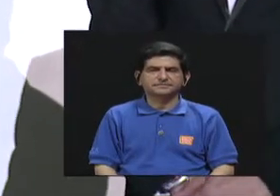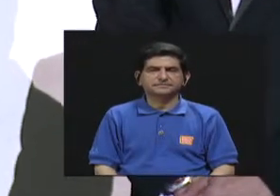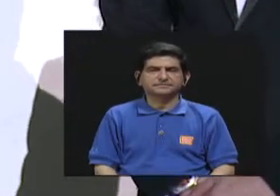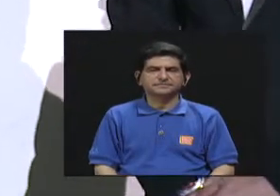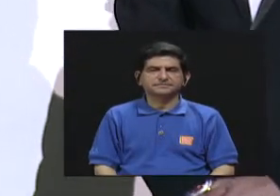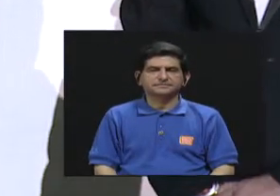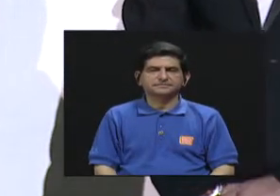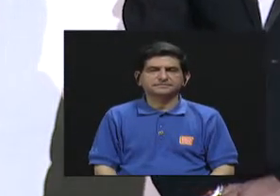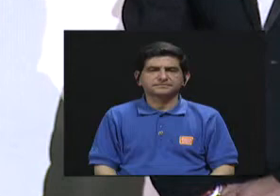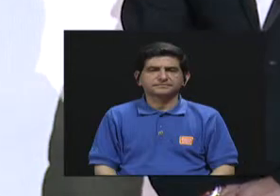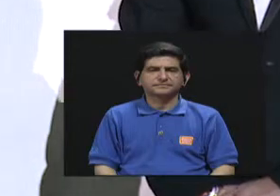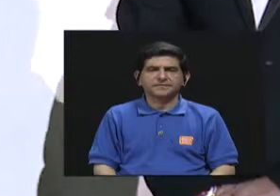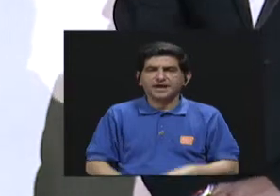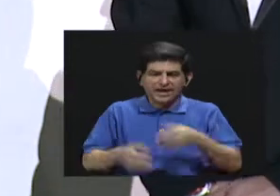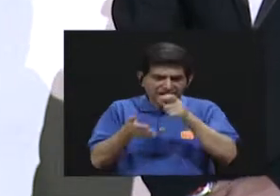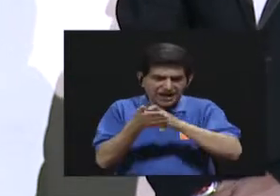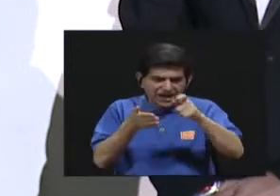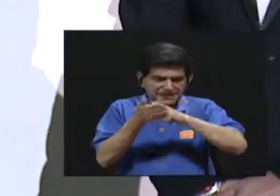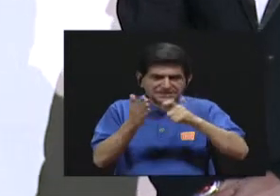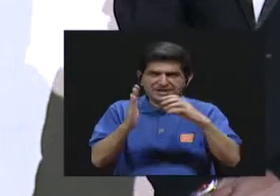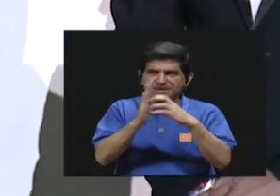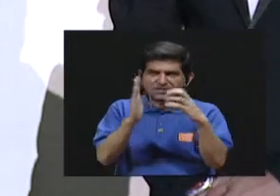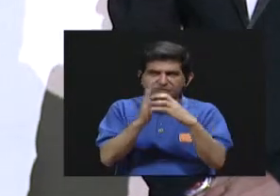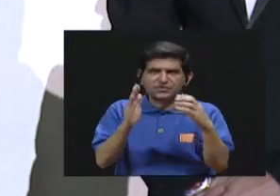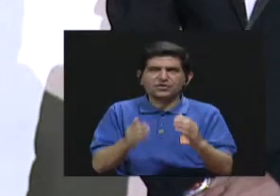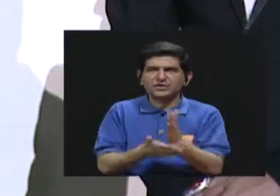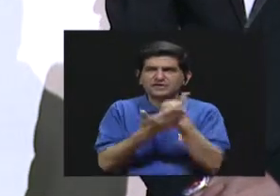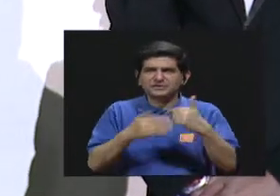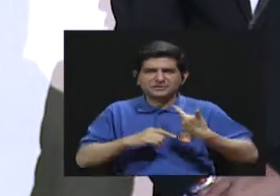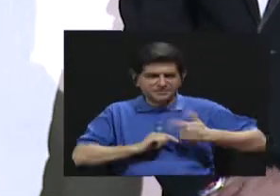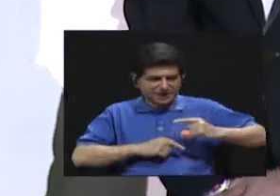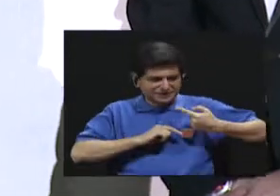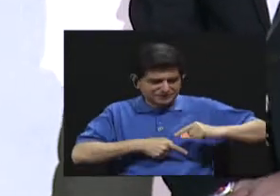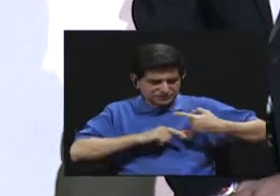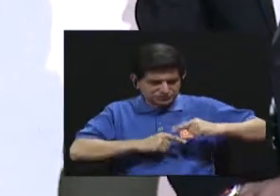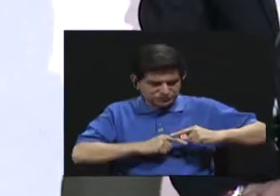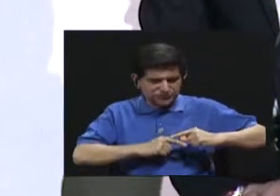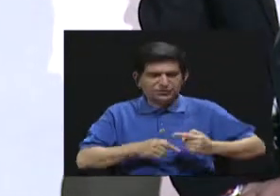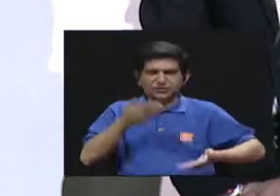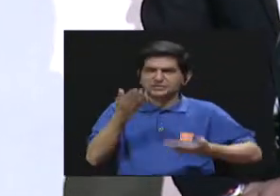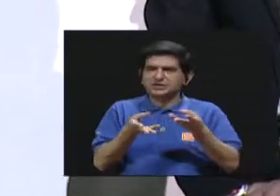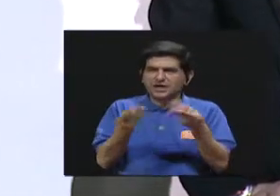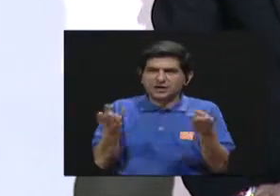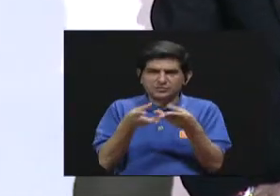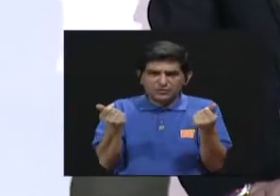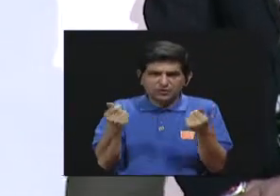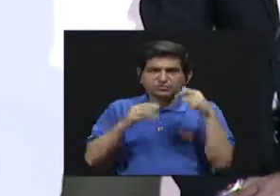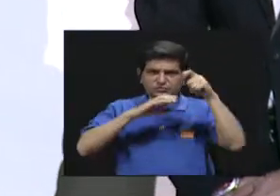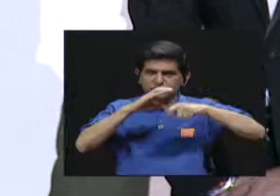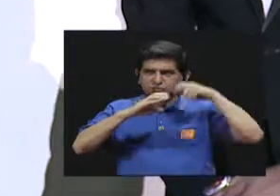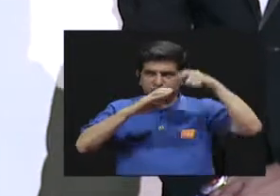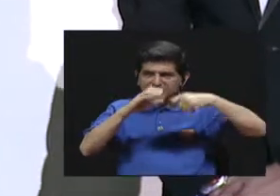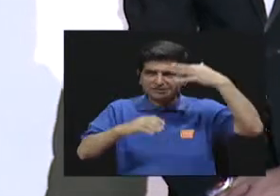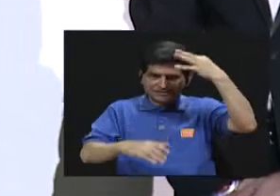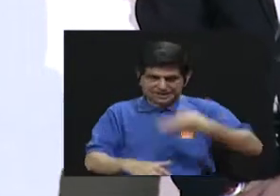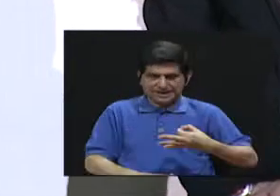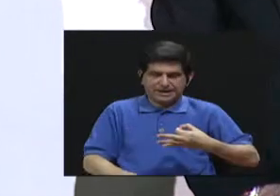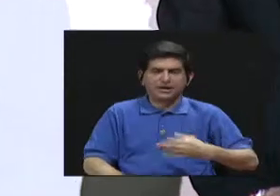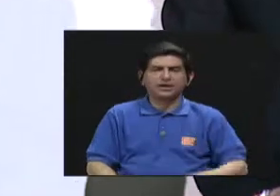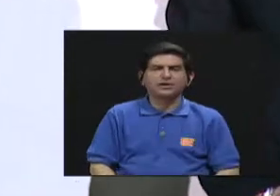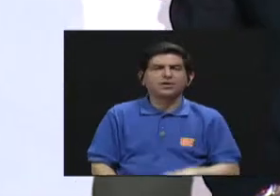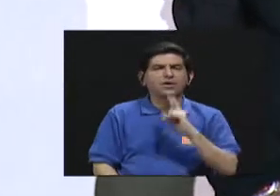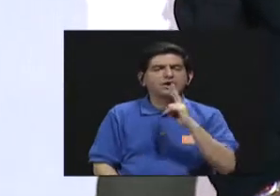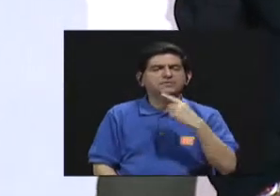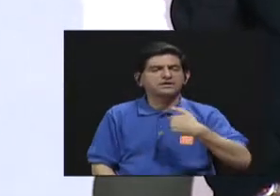La parte de escribir los guiones sí que es de las partes más dolorosas de la parte de la producción de cine, creo. Y realmente